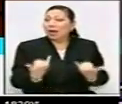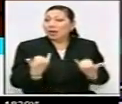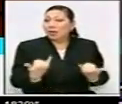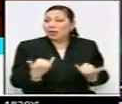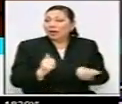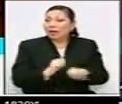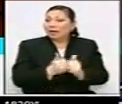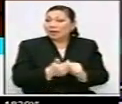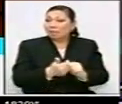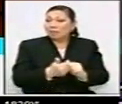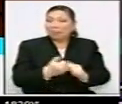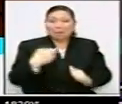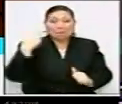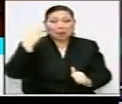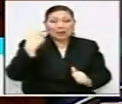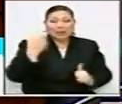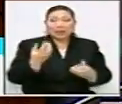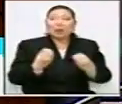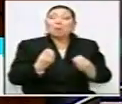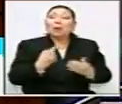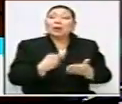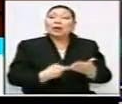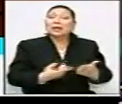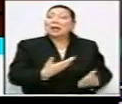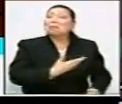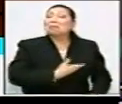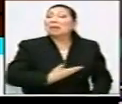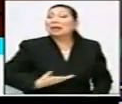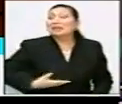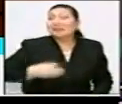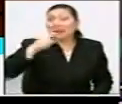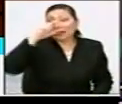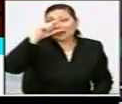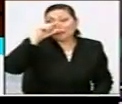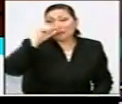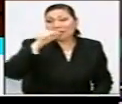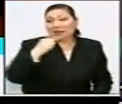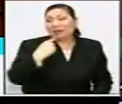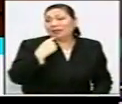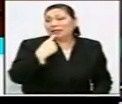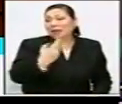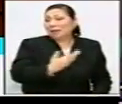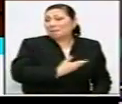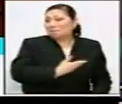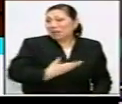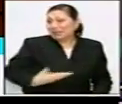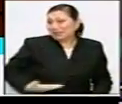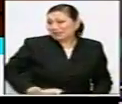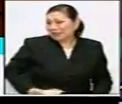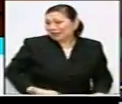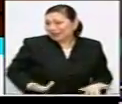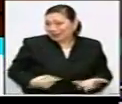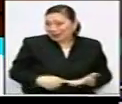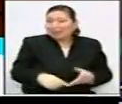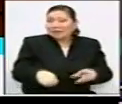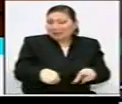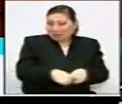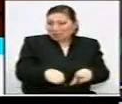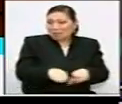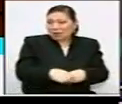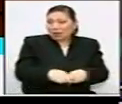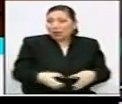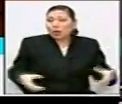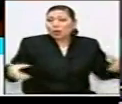esta reforma política? Porque el señor presidente Vizcarra, además de ser presidente de la República, también preside